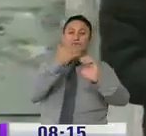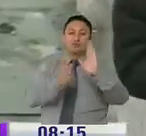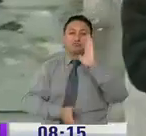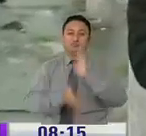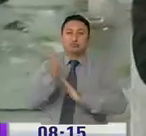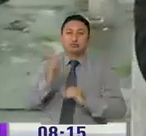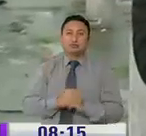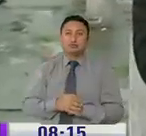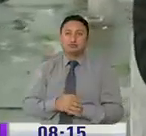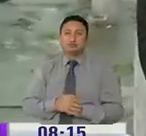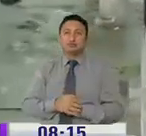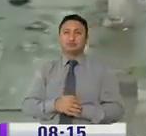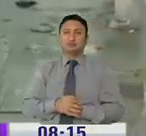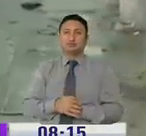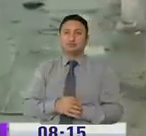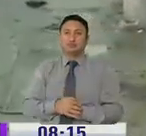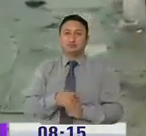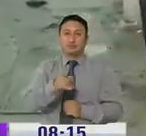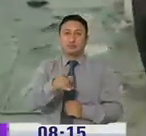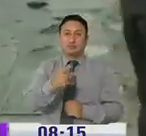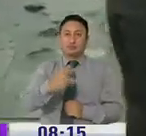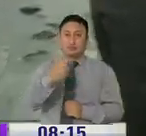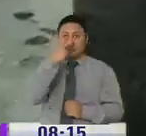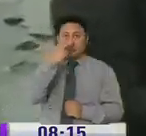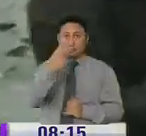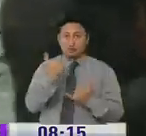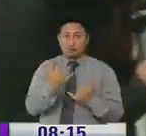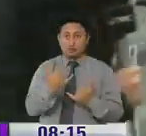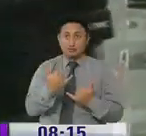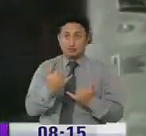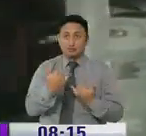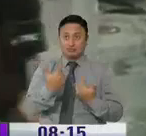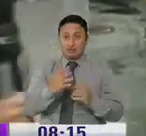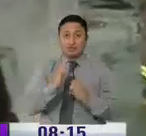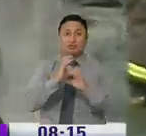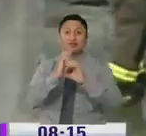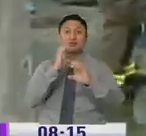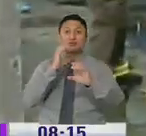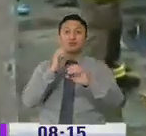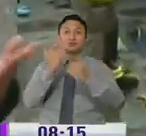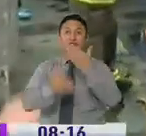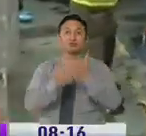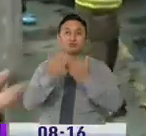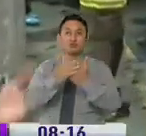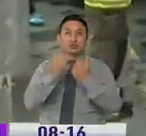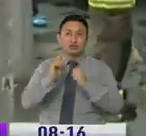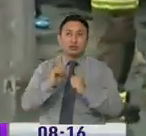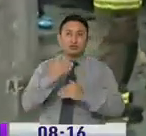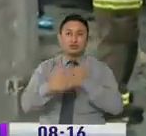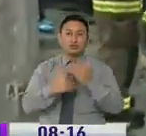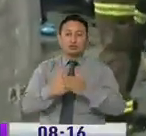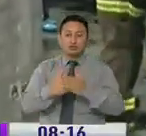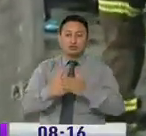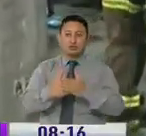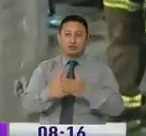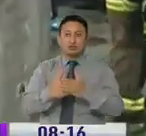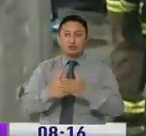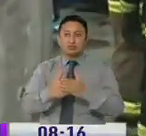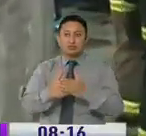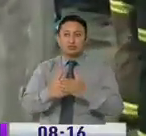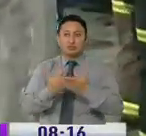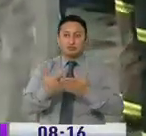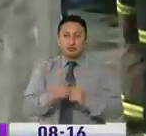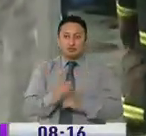por completo de este lugar. Pero ustedes pueden ver en imágenes cómo ya es mucho más fácil y cada vez la calzada está mucho